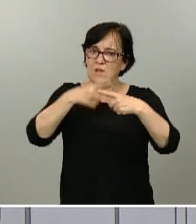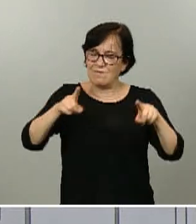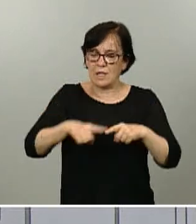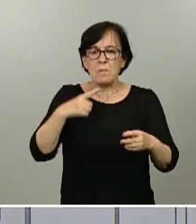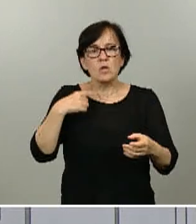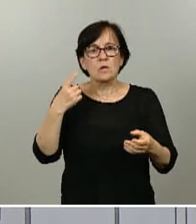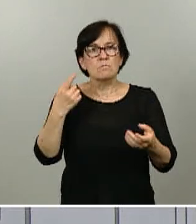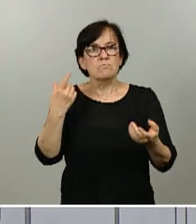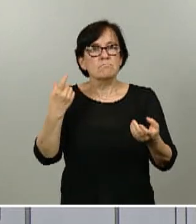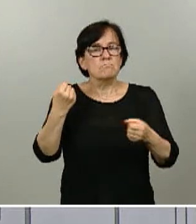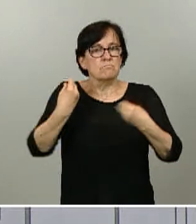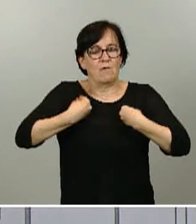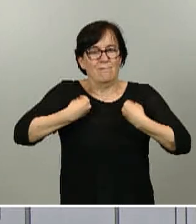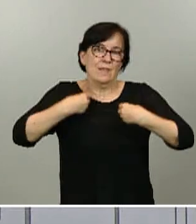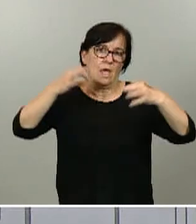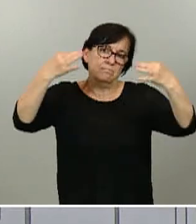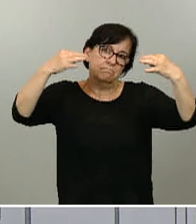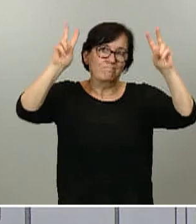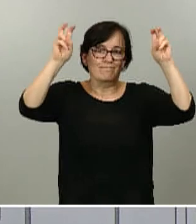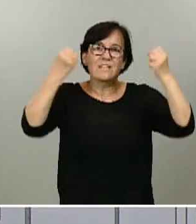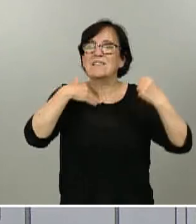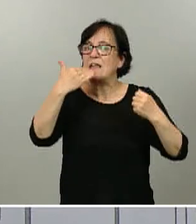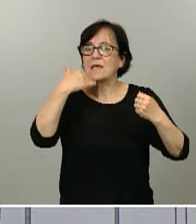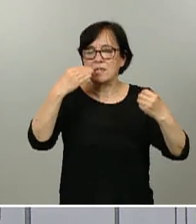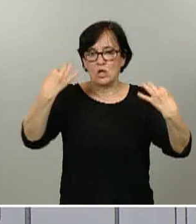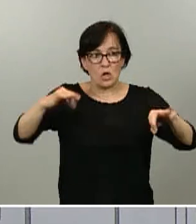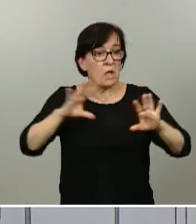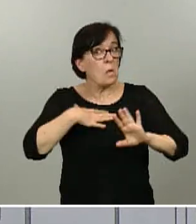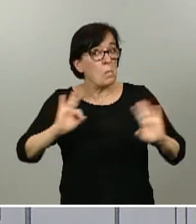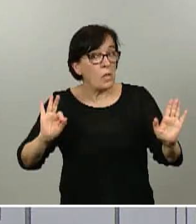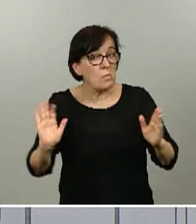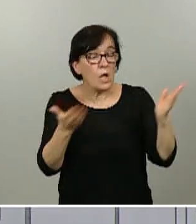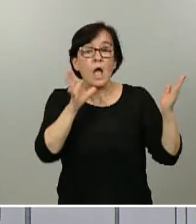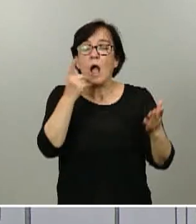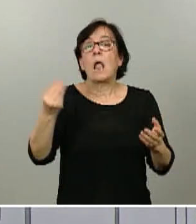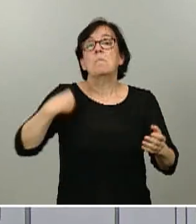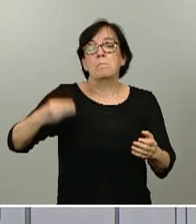prácticamente normal. Yo creo que lo podemos dejar aquí y pasar a las preguntas.